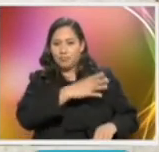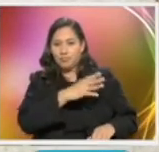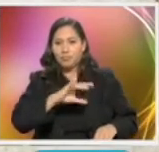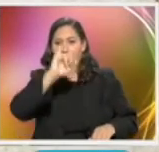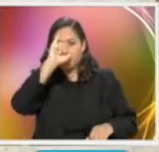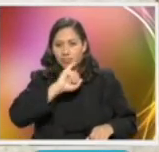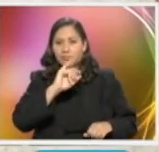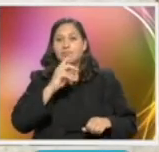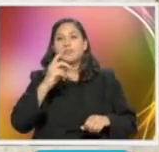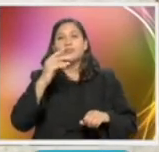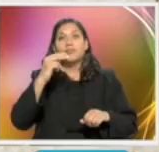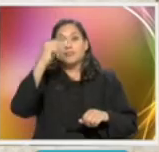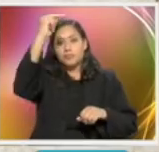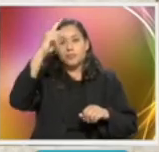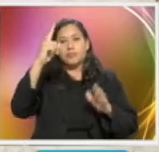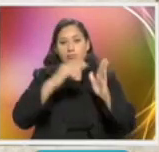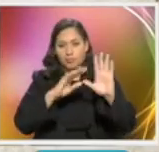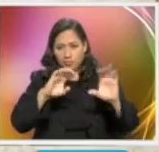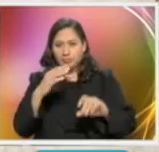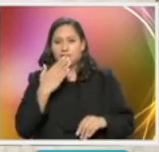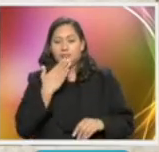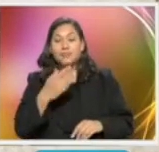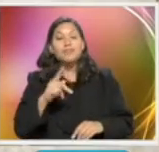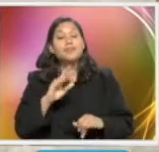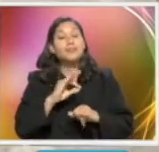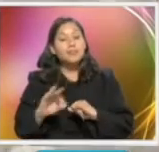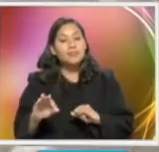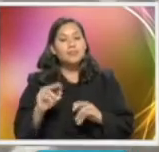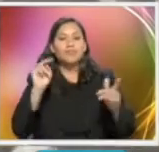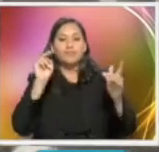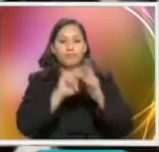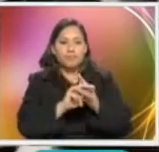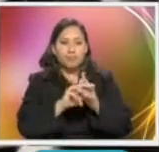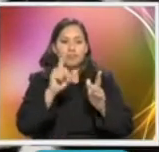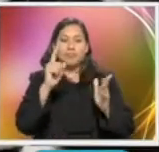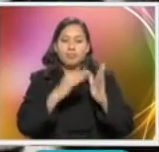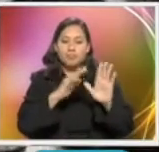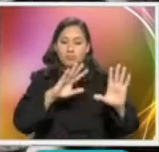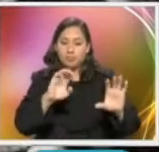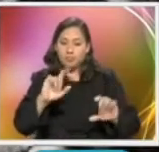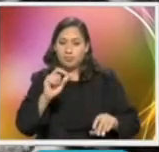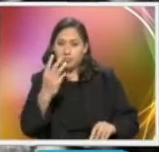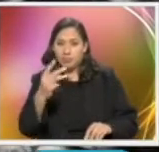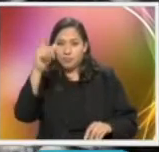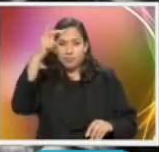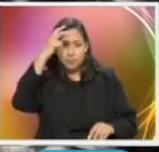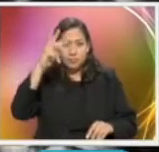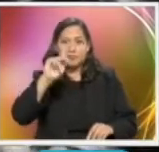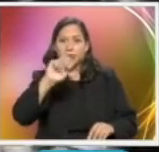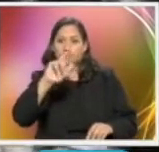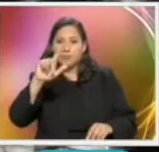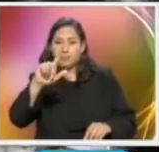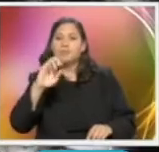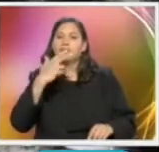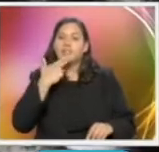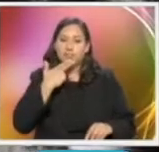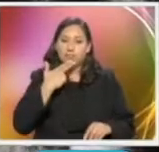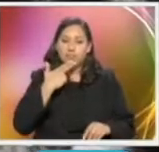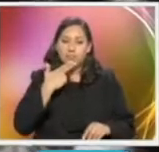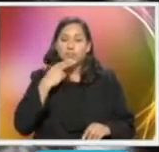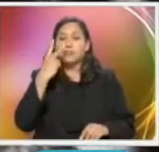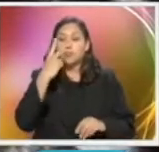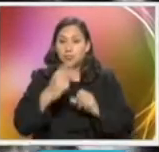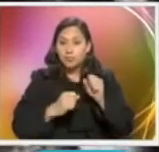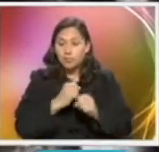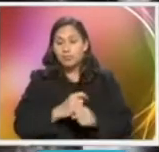Norte en 1914. Y ya por último, lo asesinan en 1923, allá en Hidalgo del Parral, en Chihuahua, y 2